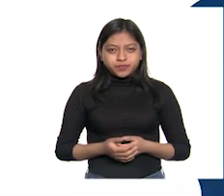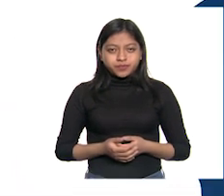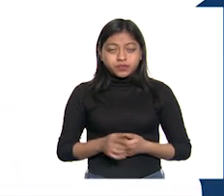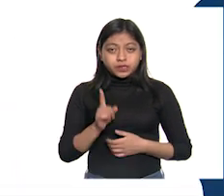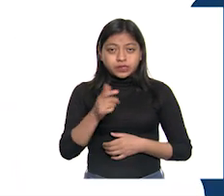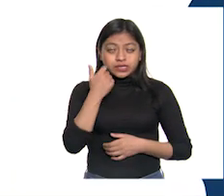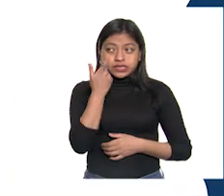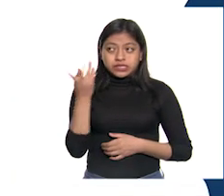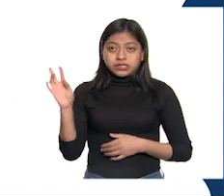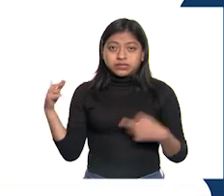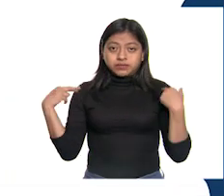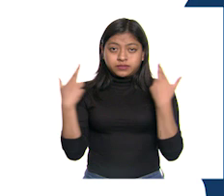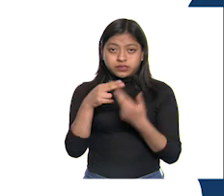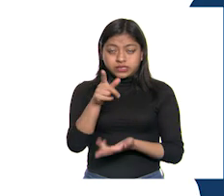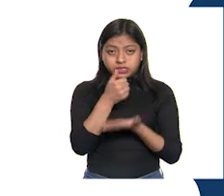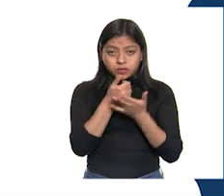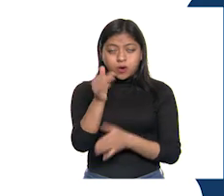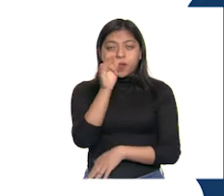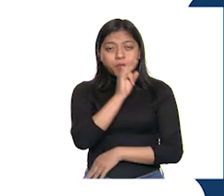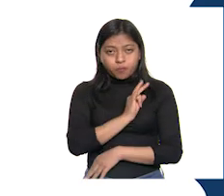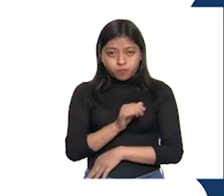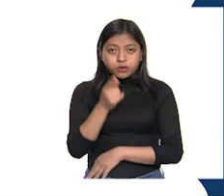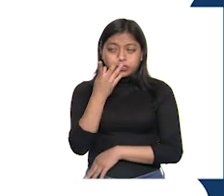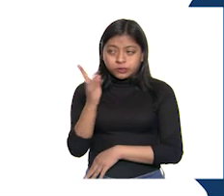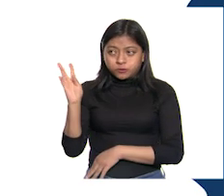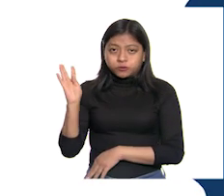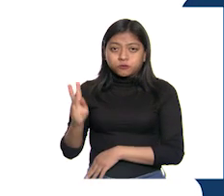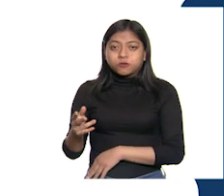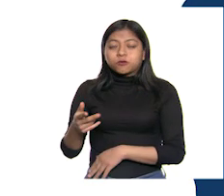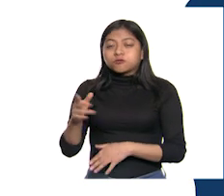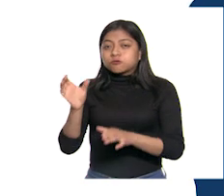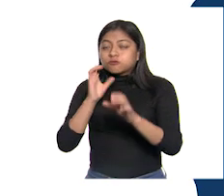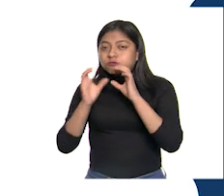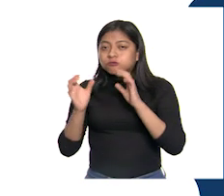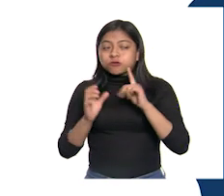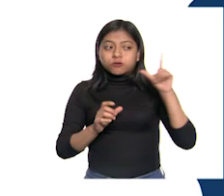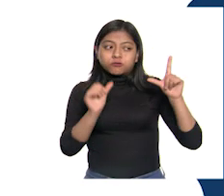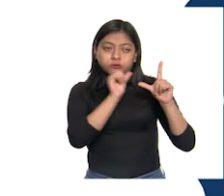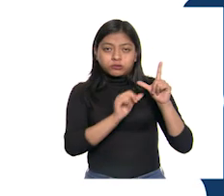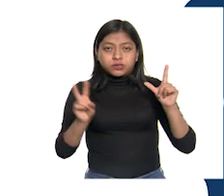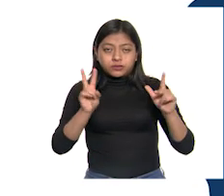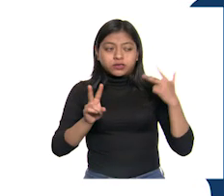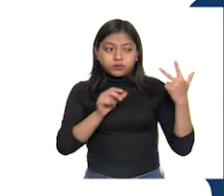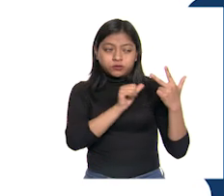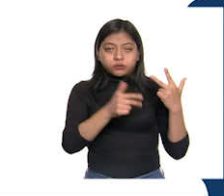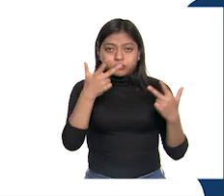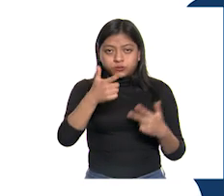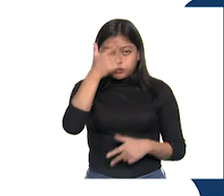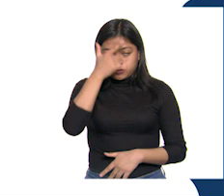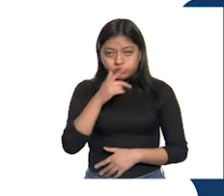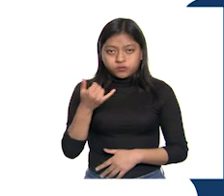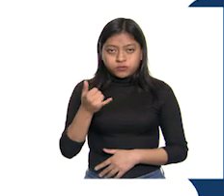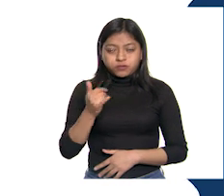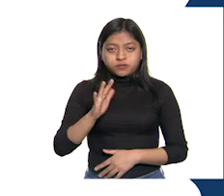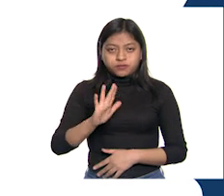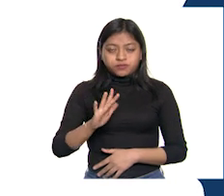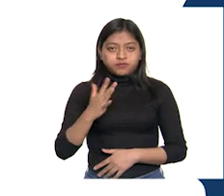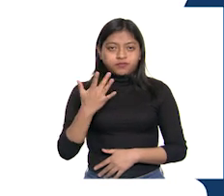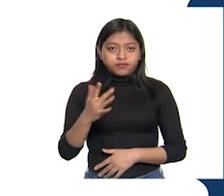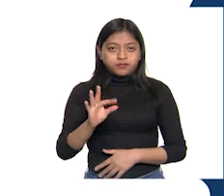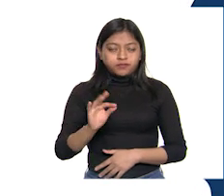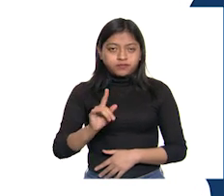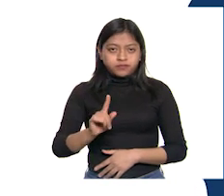Para apoyo pedagógico, hay maestras y maestros de lunes a viernes de 8 a 20 horas en el teléfono